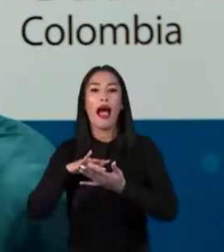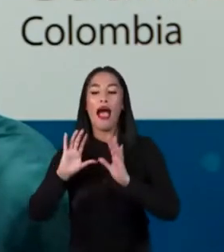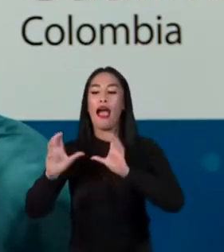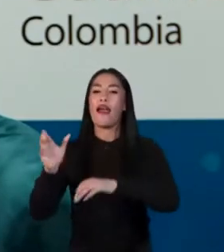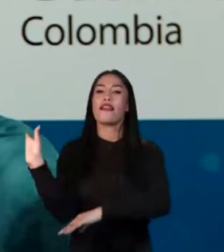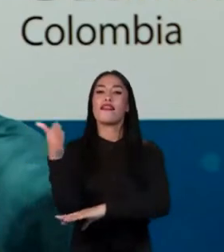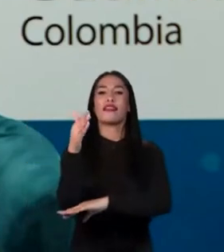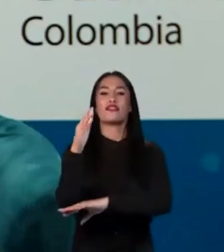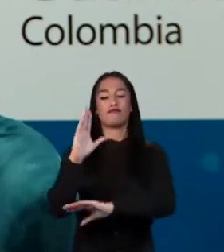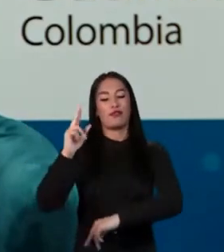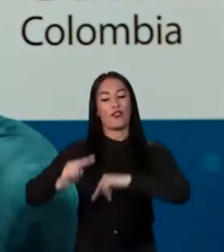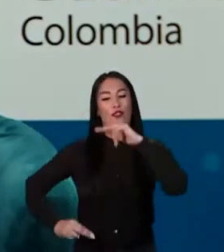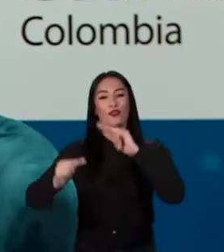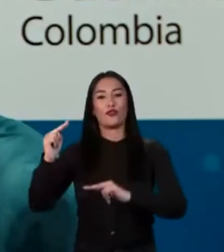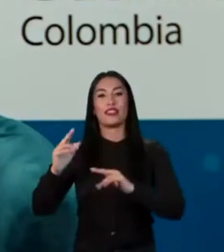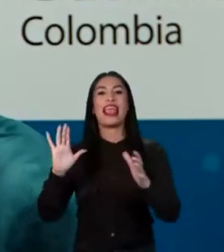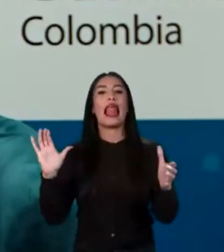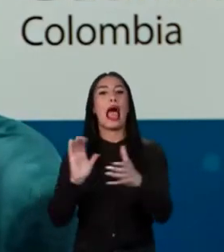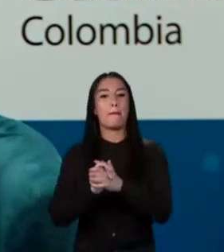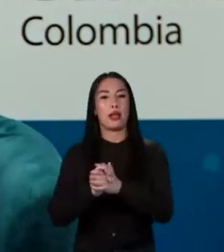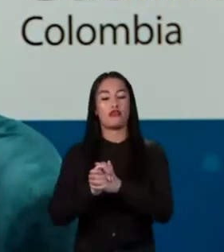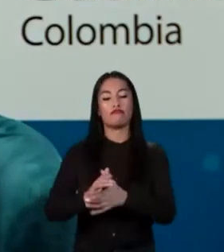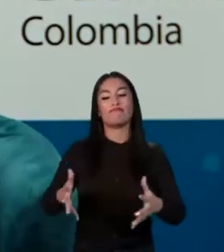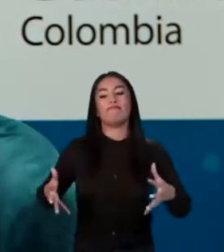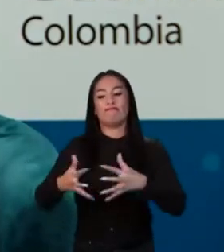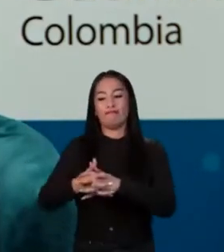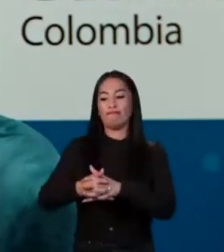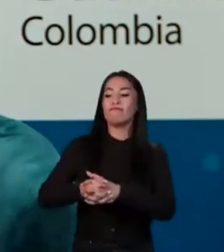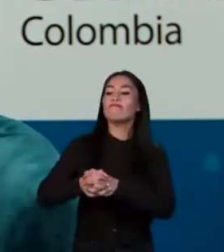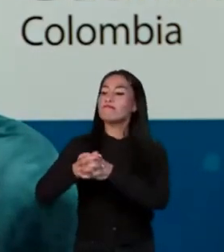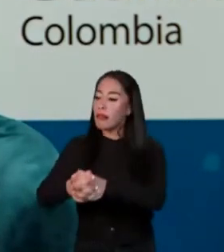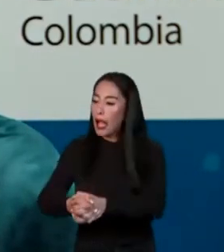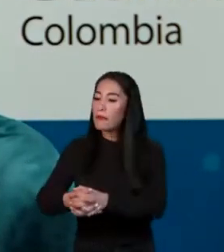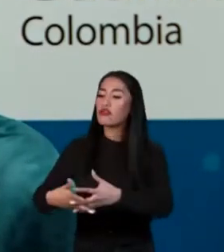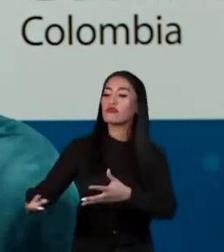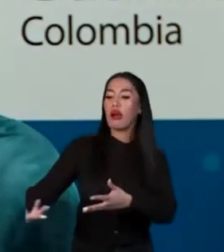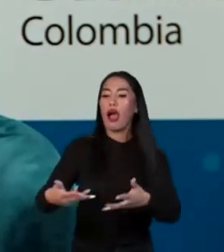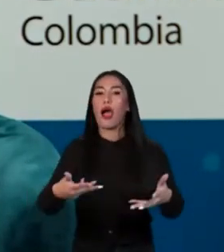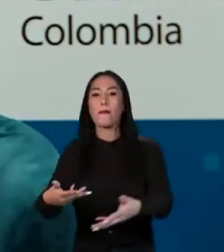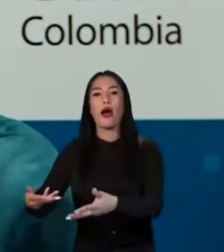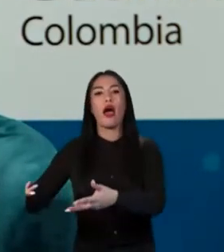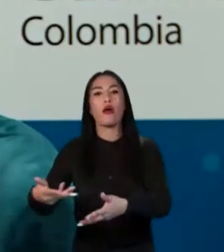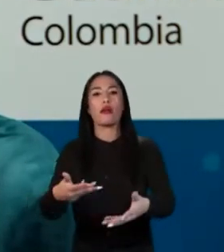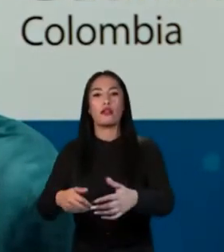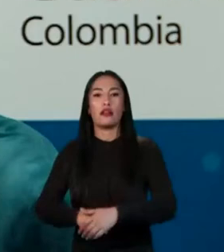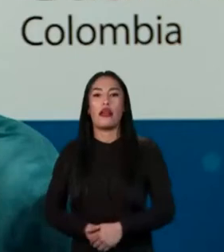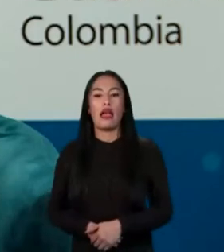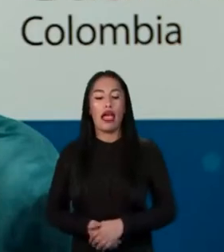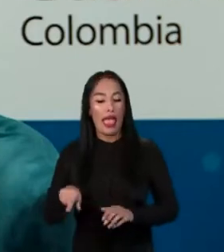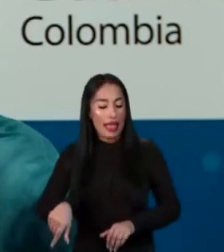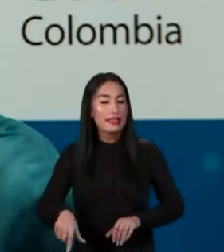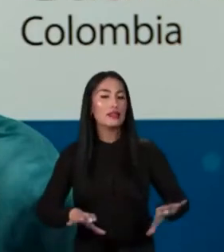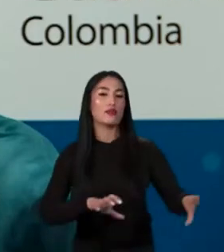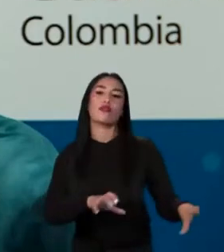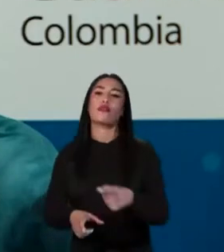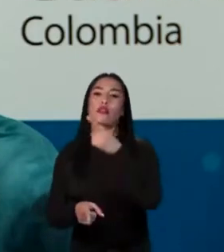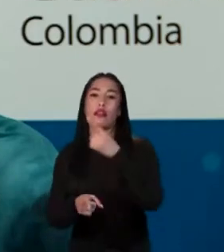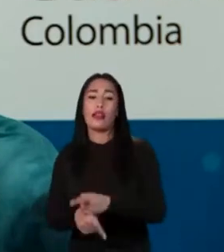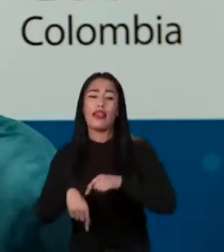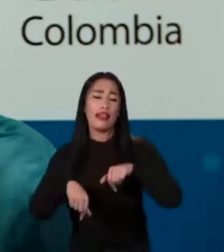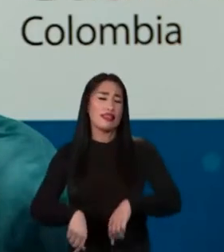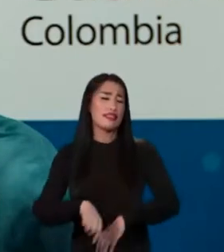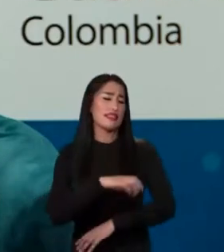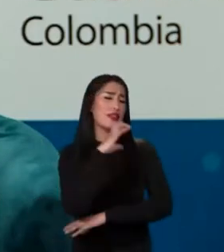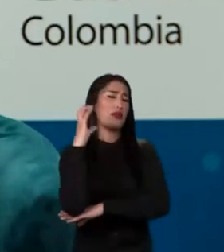mano porque esa es la forma como tenemos que actuar este país cambia cambia y